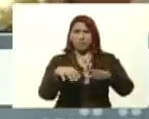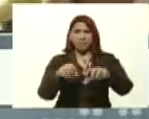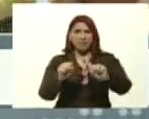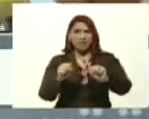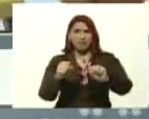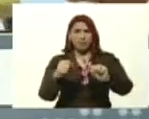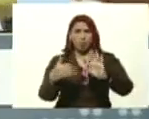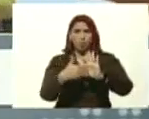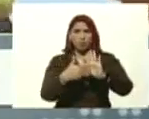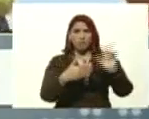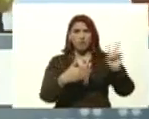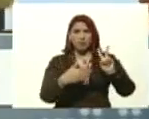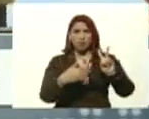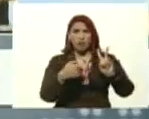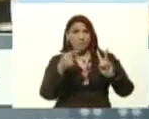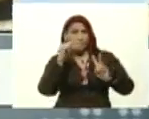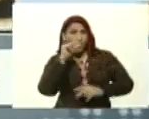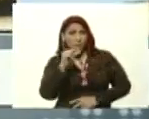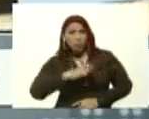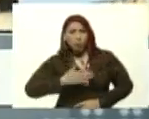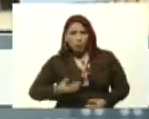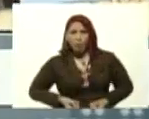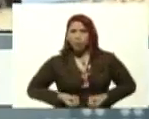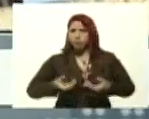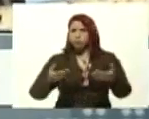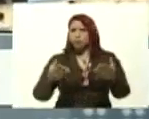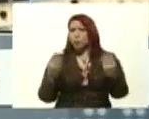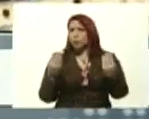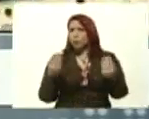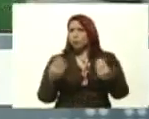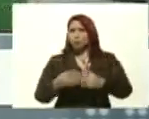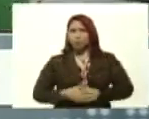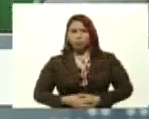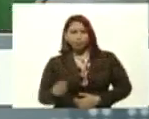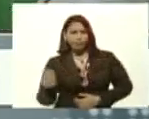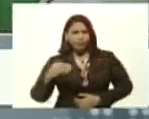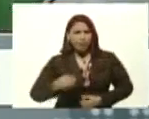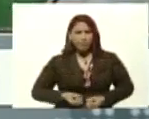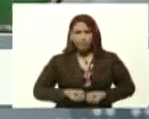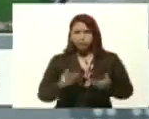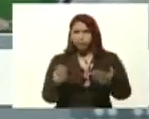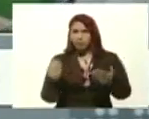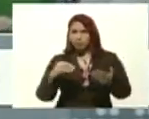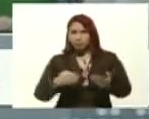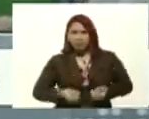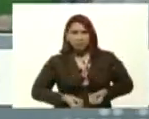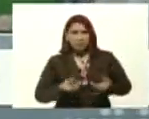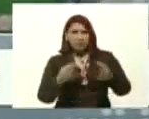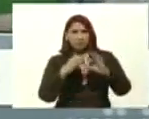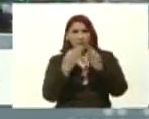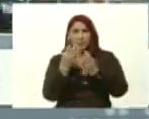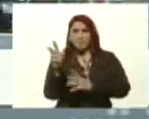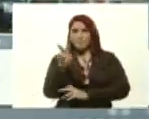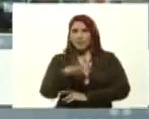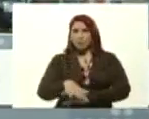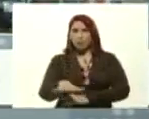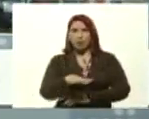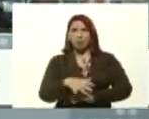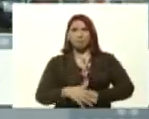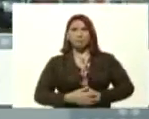poquito, dar mucho, dar más. Entregarle a la familia venezolana.